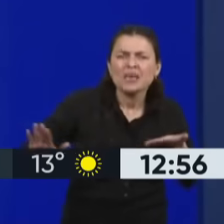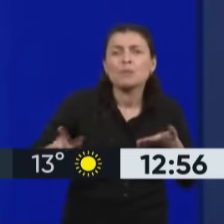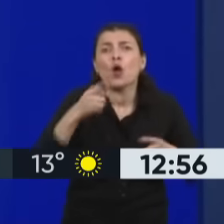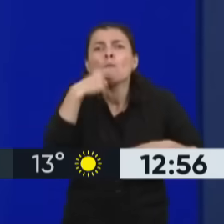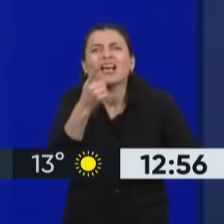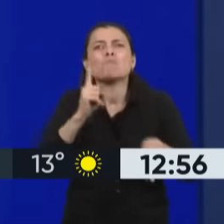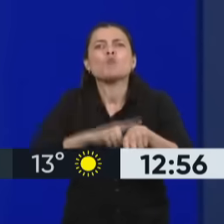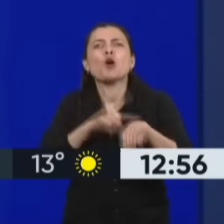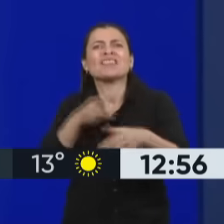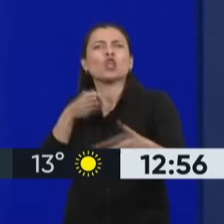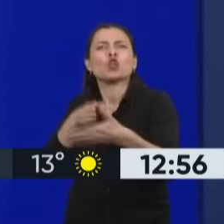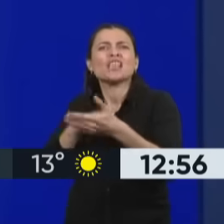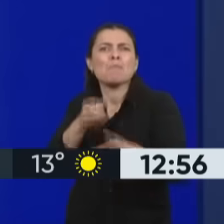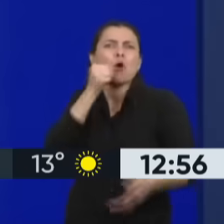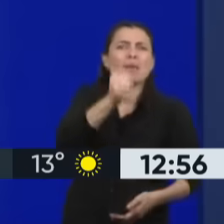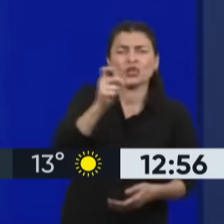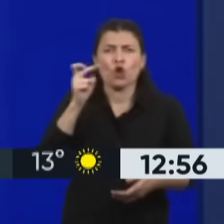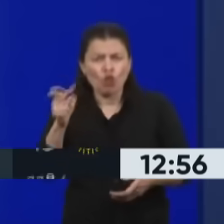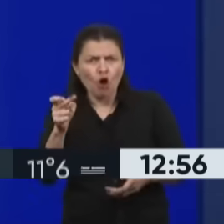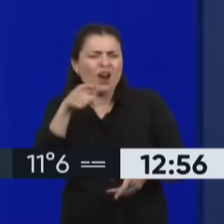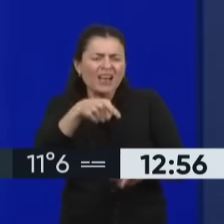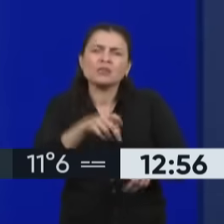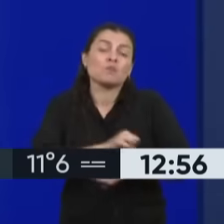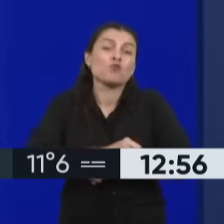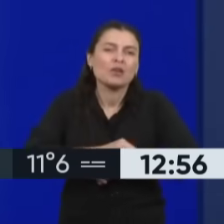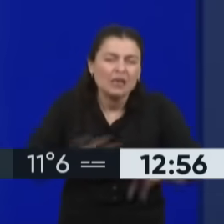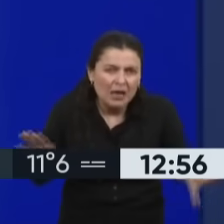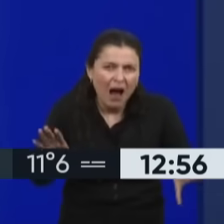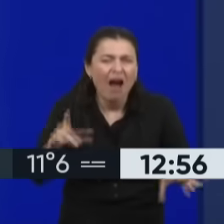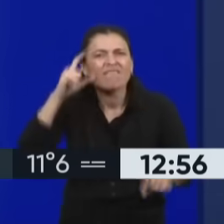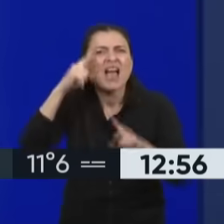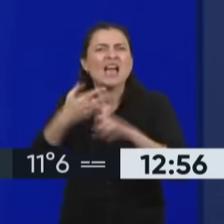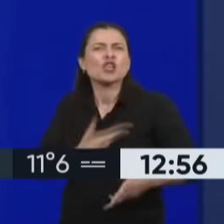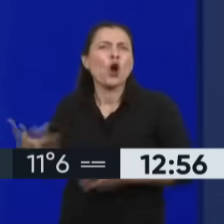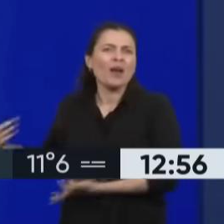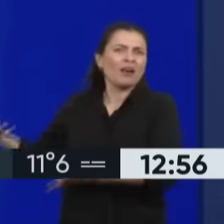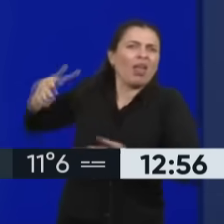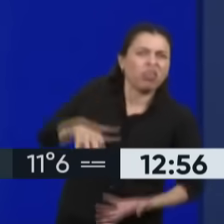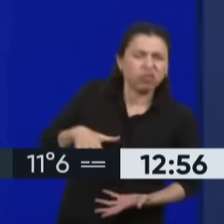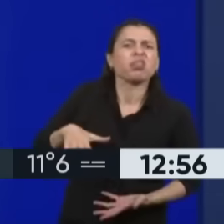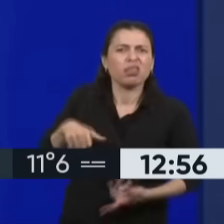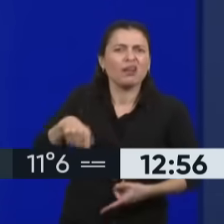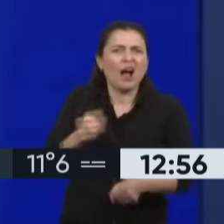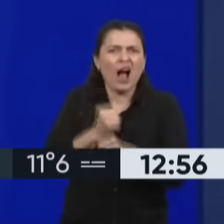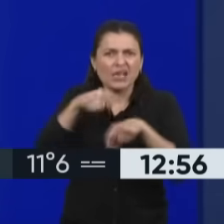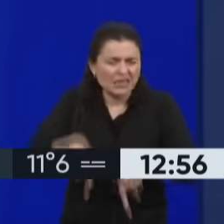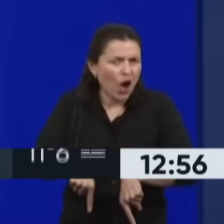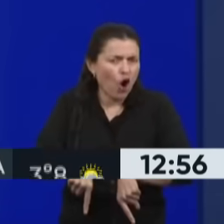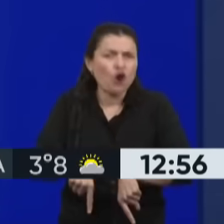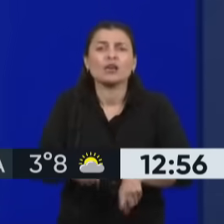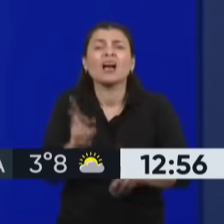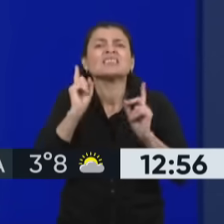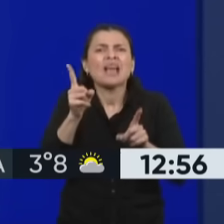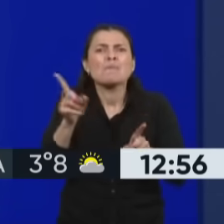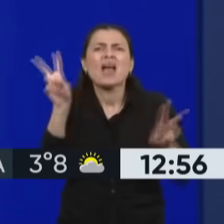cepo cambiario, una de las mayores distorsiones económicas que heredó nuestra gestión y uno de los principales focos de ansiedad del sector privado